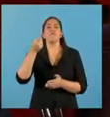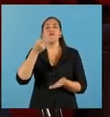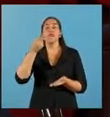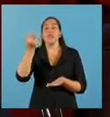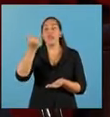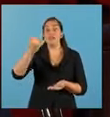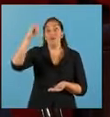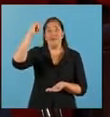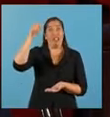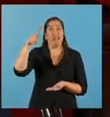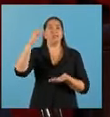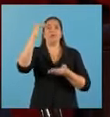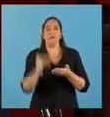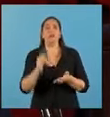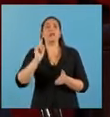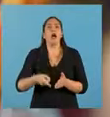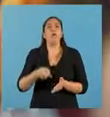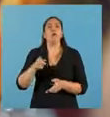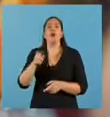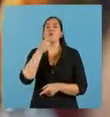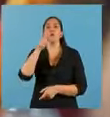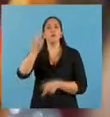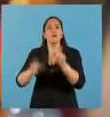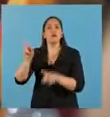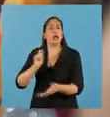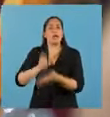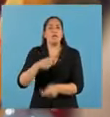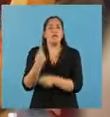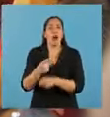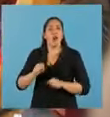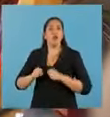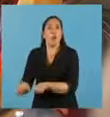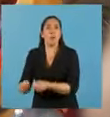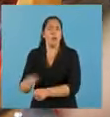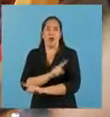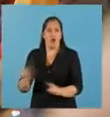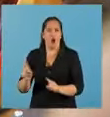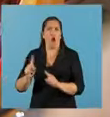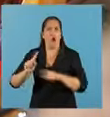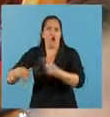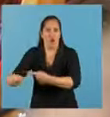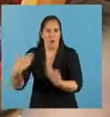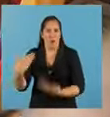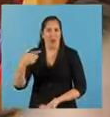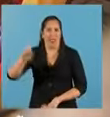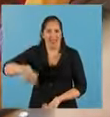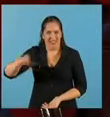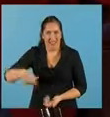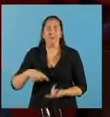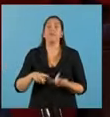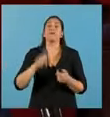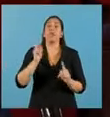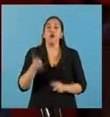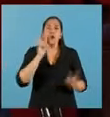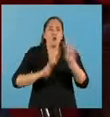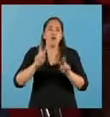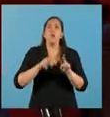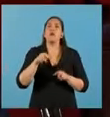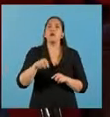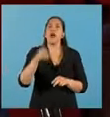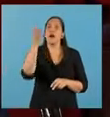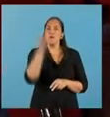del cobro de cuotas. Disminuimos las tasas de interés para las tarjetas de crédito, como parte de una disminución general de